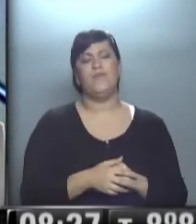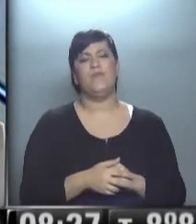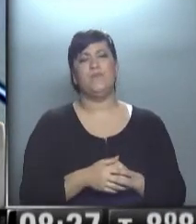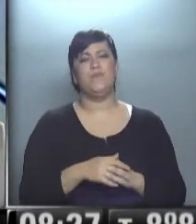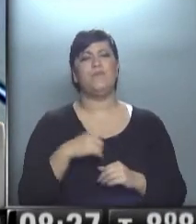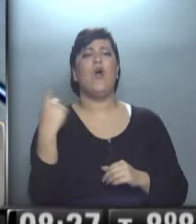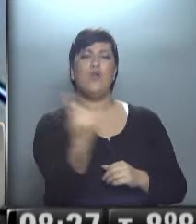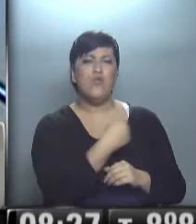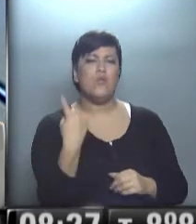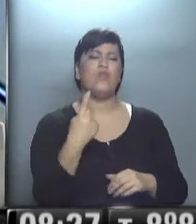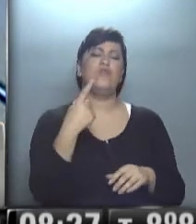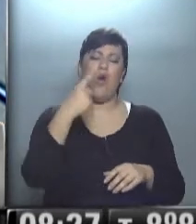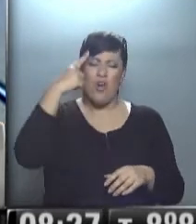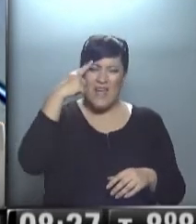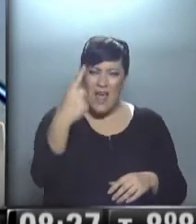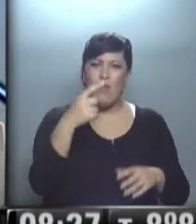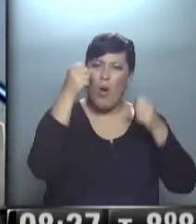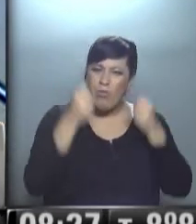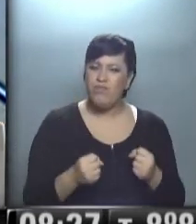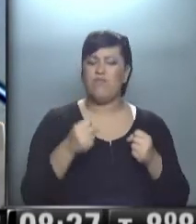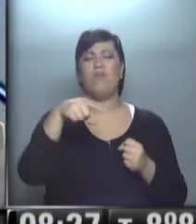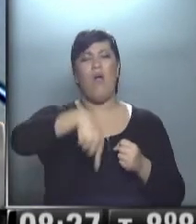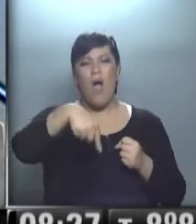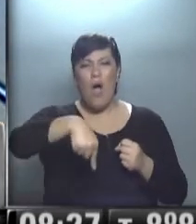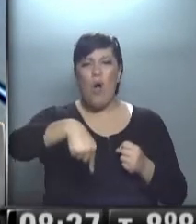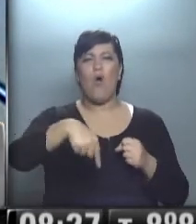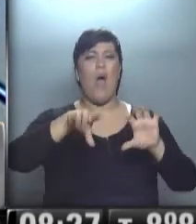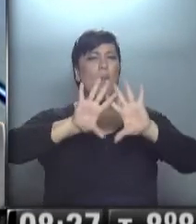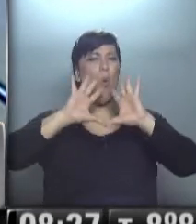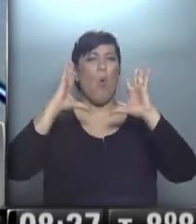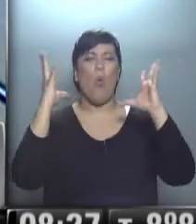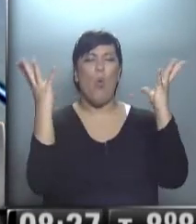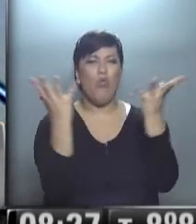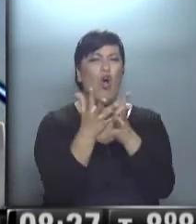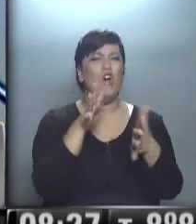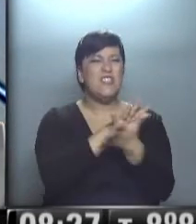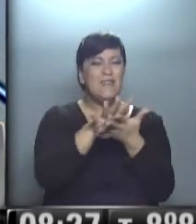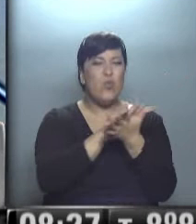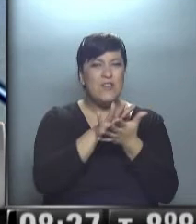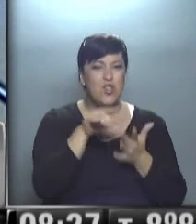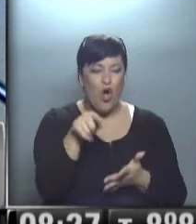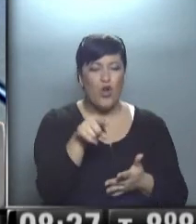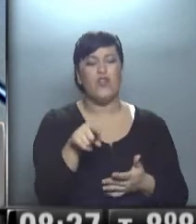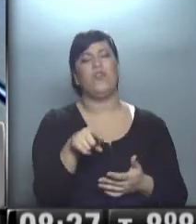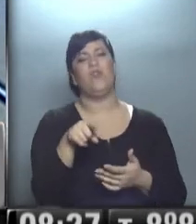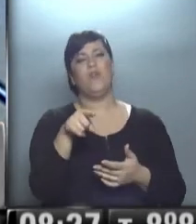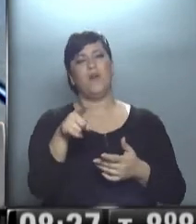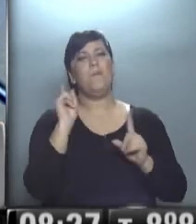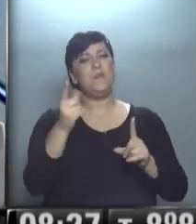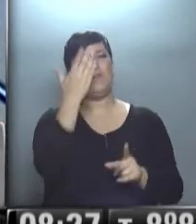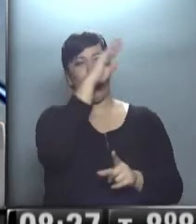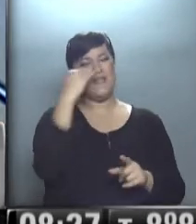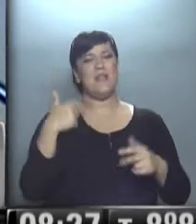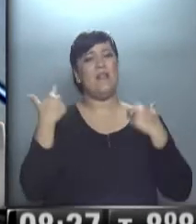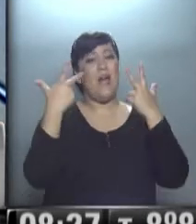creemos que el escenario mundial requiere como dijo la presidente nación un